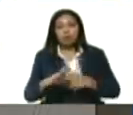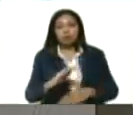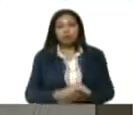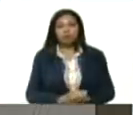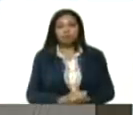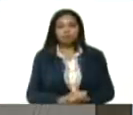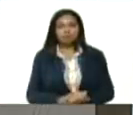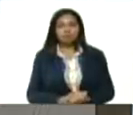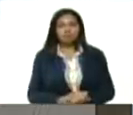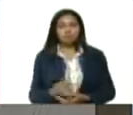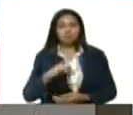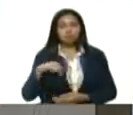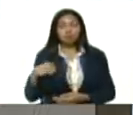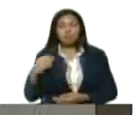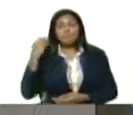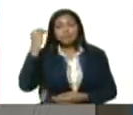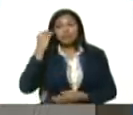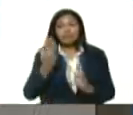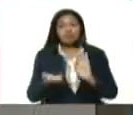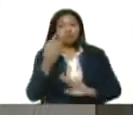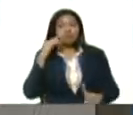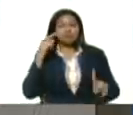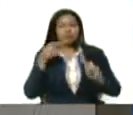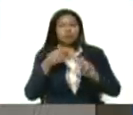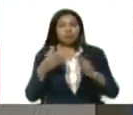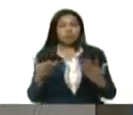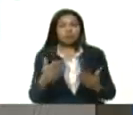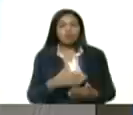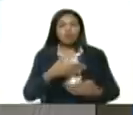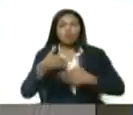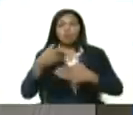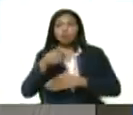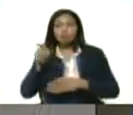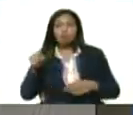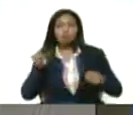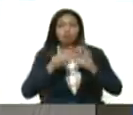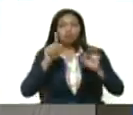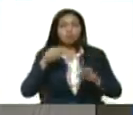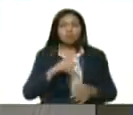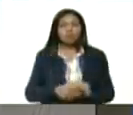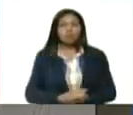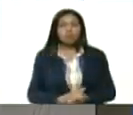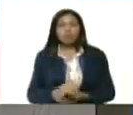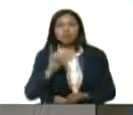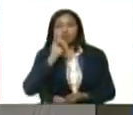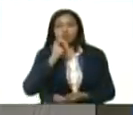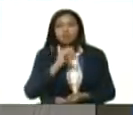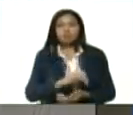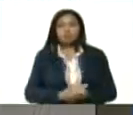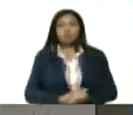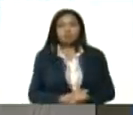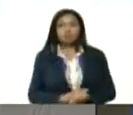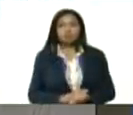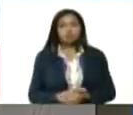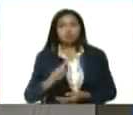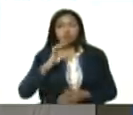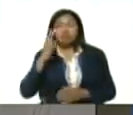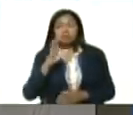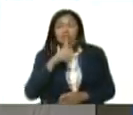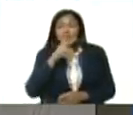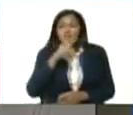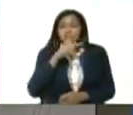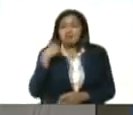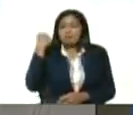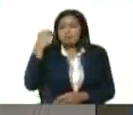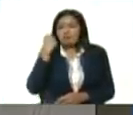Creíamos importante señalar y compartir con ustedes esta información. Nos parece una barbaridad